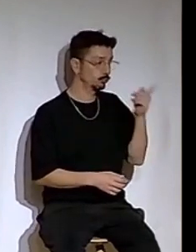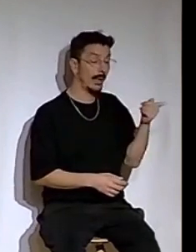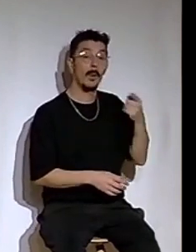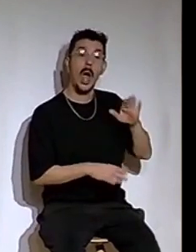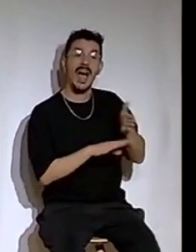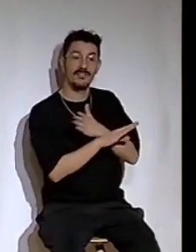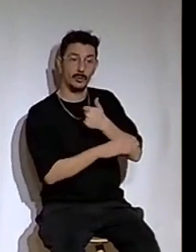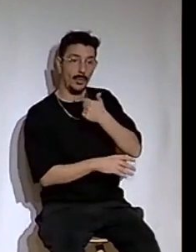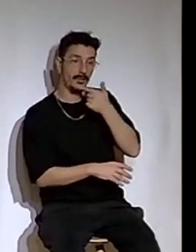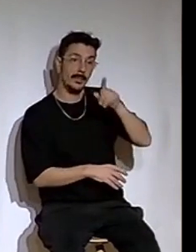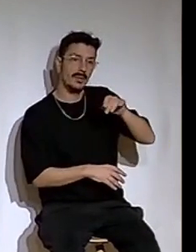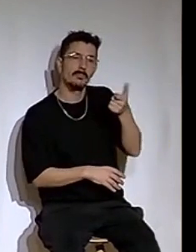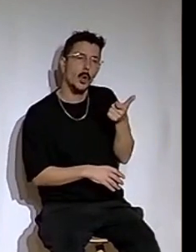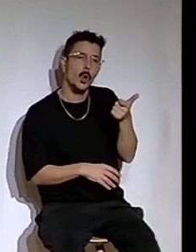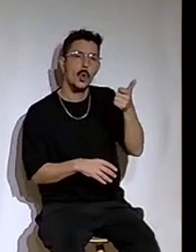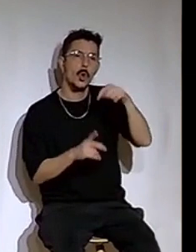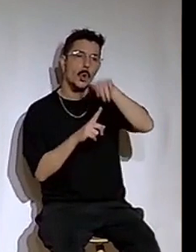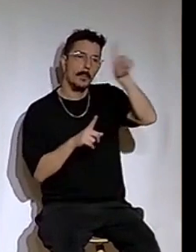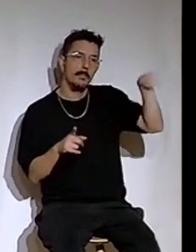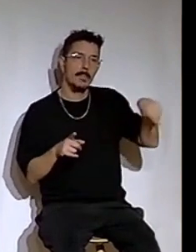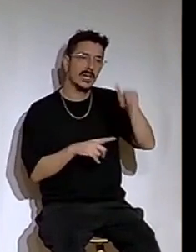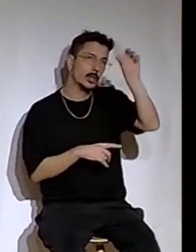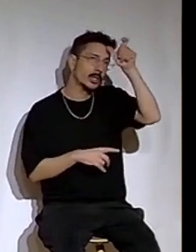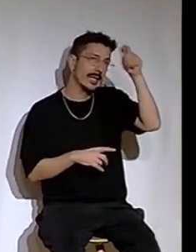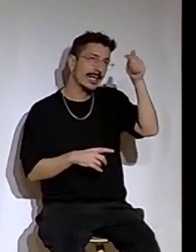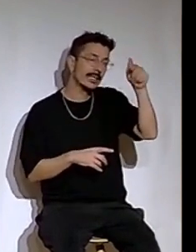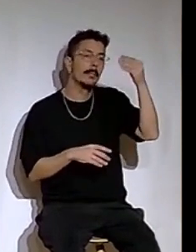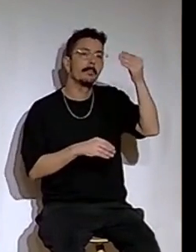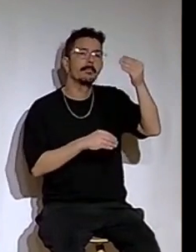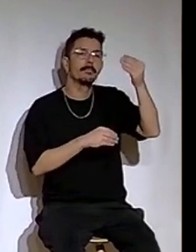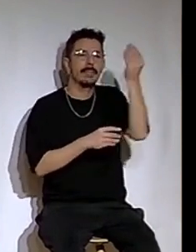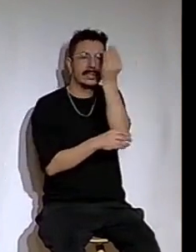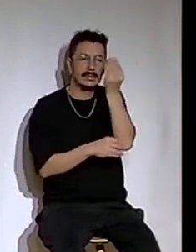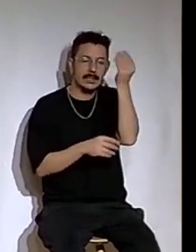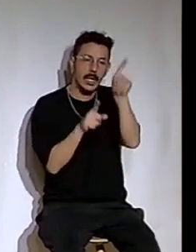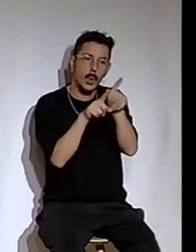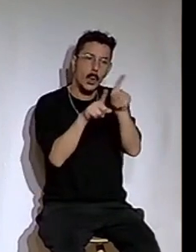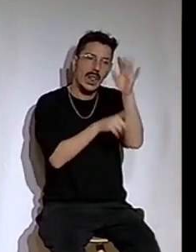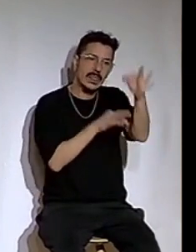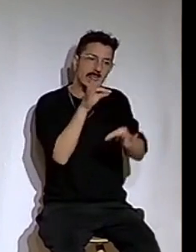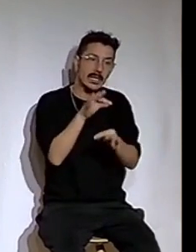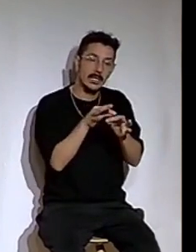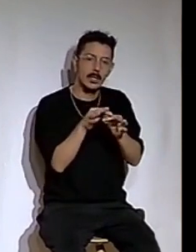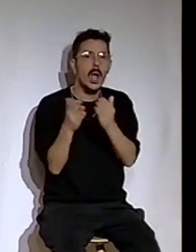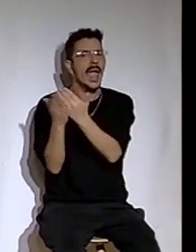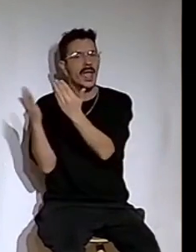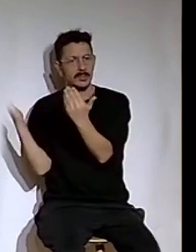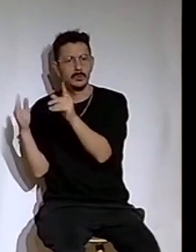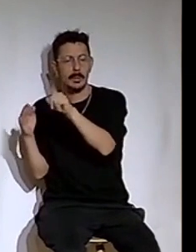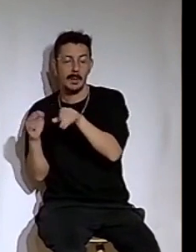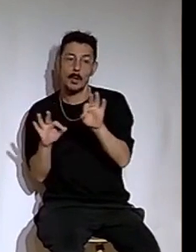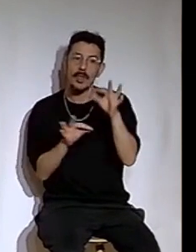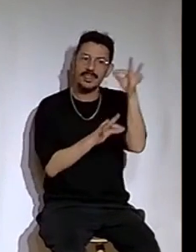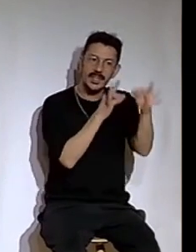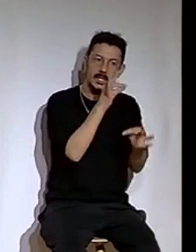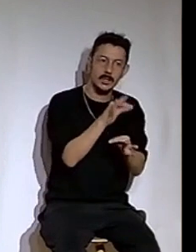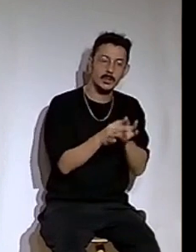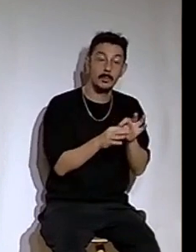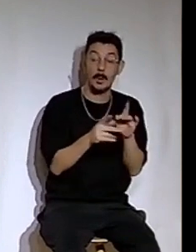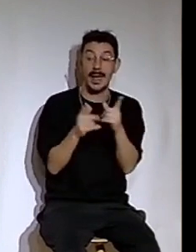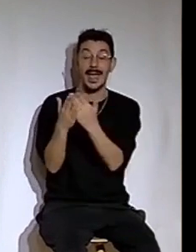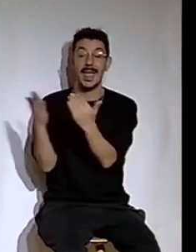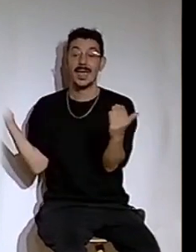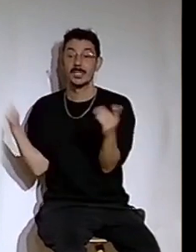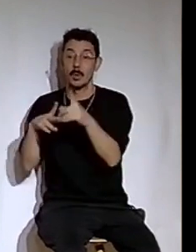disidencias en canteras y disidencias la proponemos bueno es una propuesta artística No pues eso que busca reapropias de estos elementos que son propios